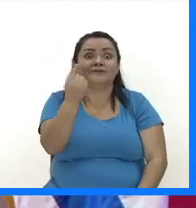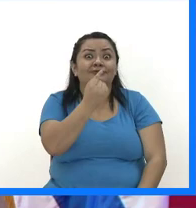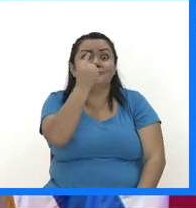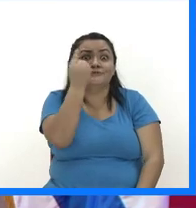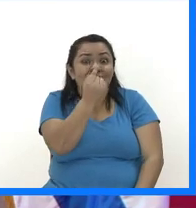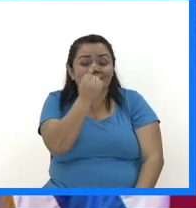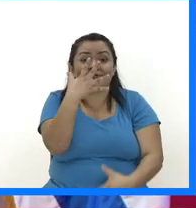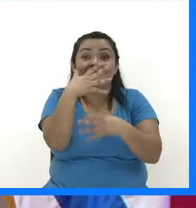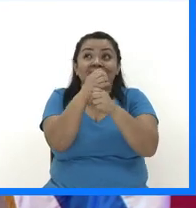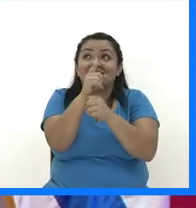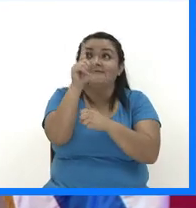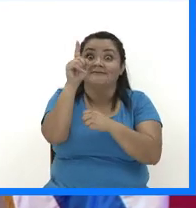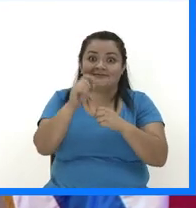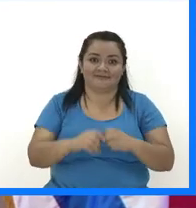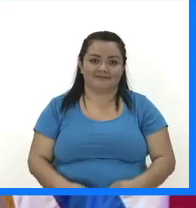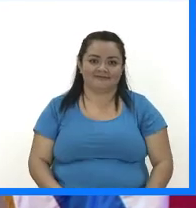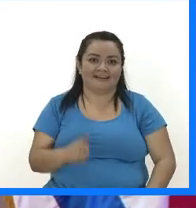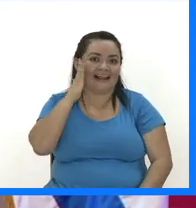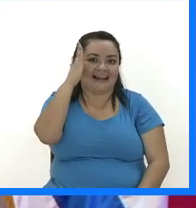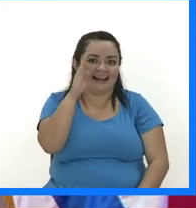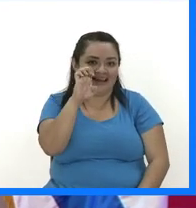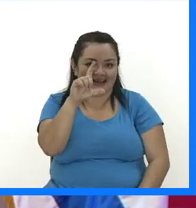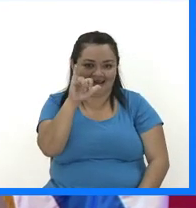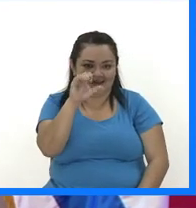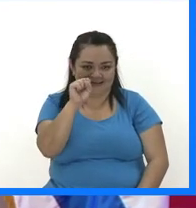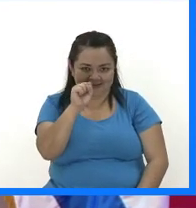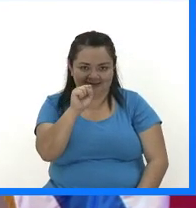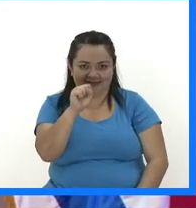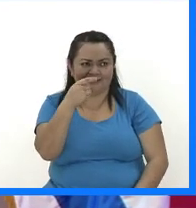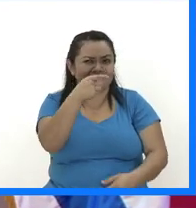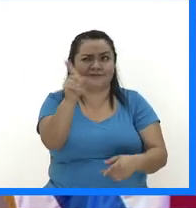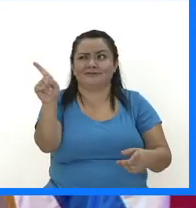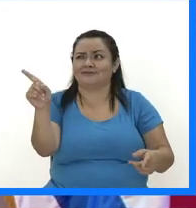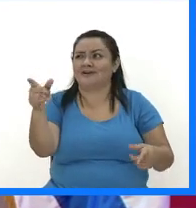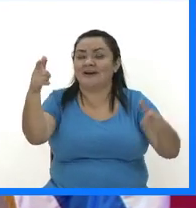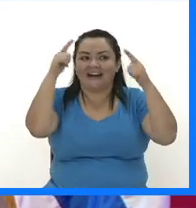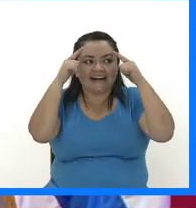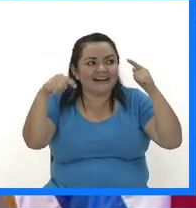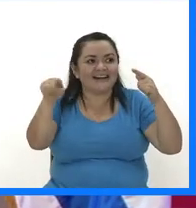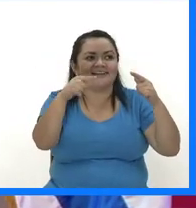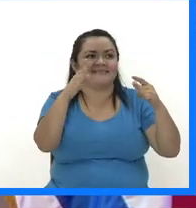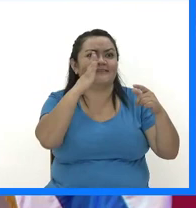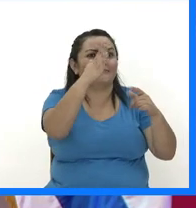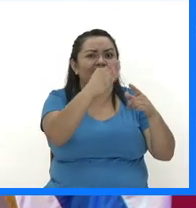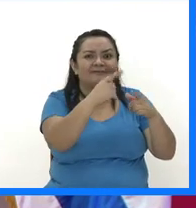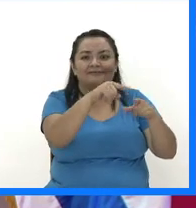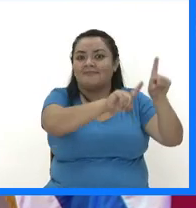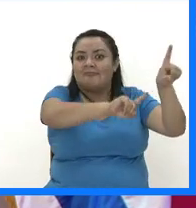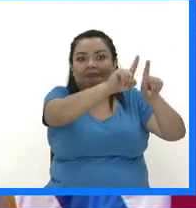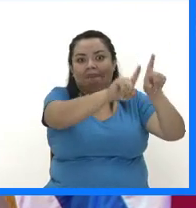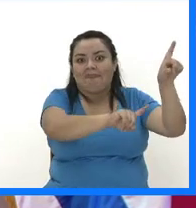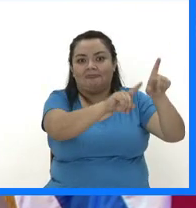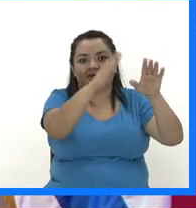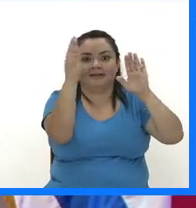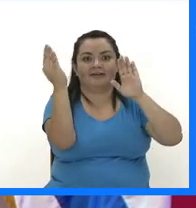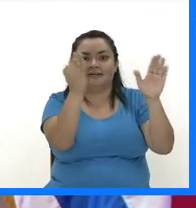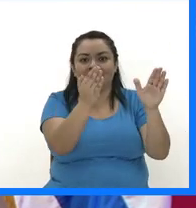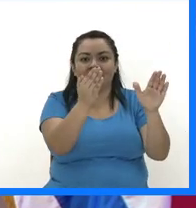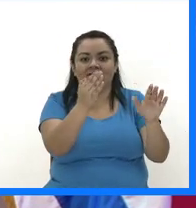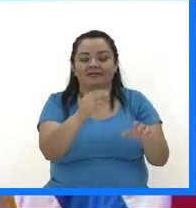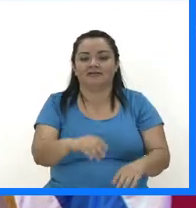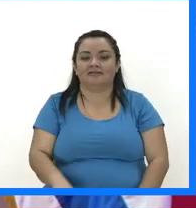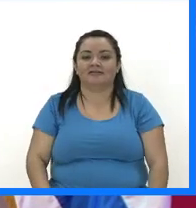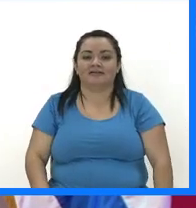orina es soy el único que queda contra todo el reino contra todos los profetas soy el único que queda no no